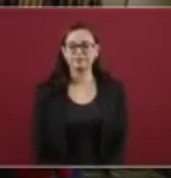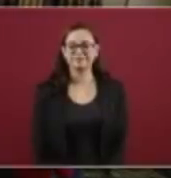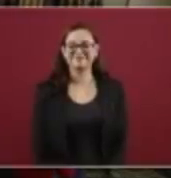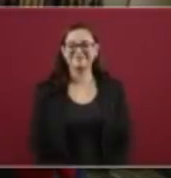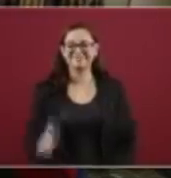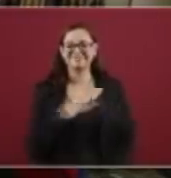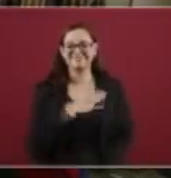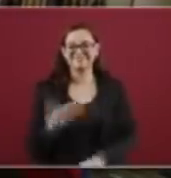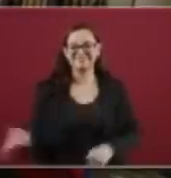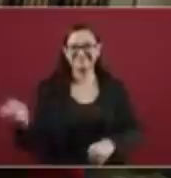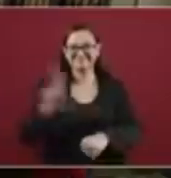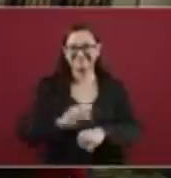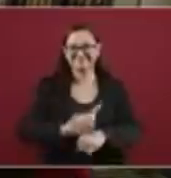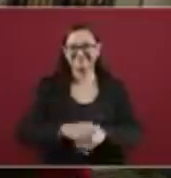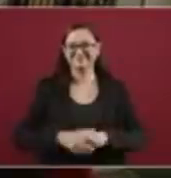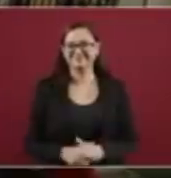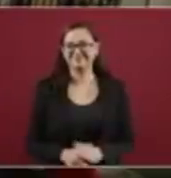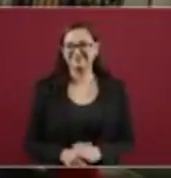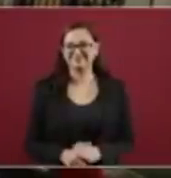días.